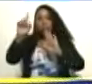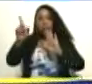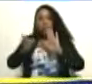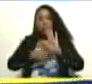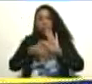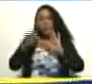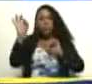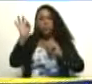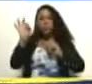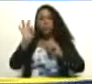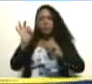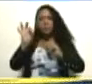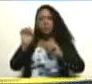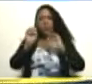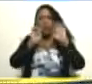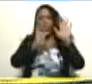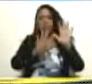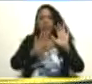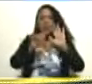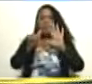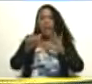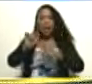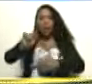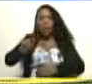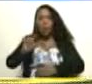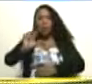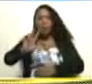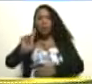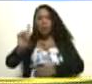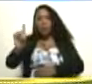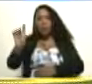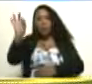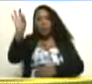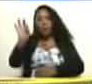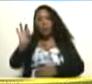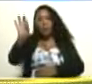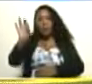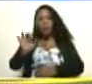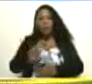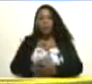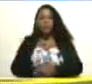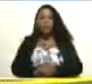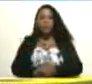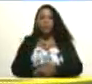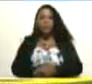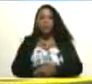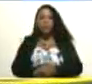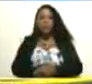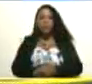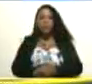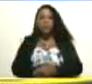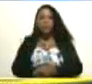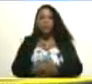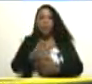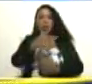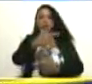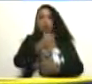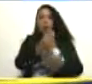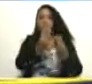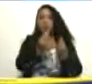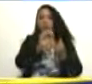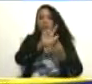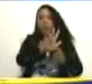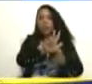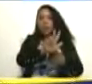porcentaje de 96,31%. Opción del no en la pregunta número 3,